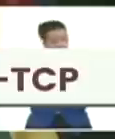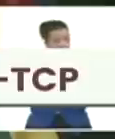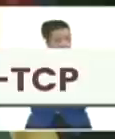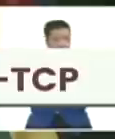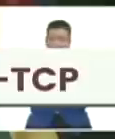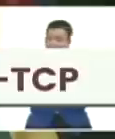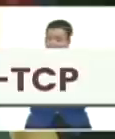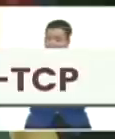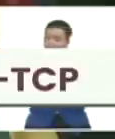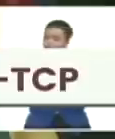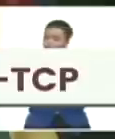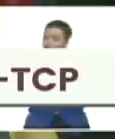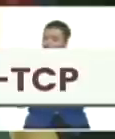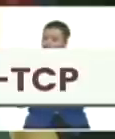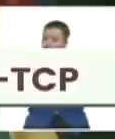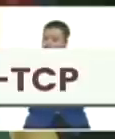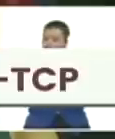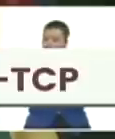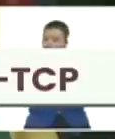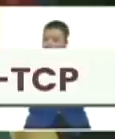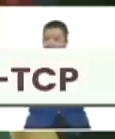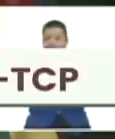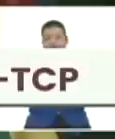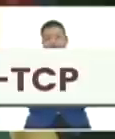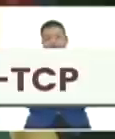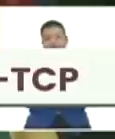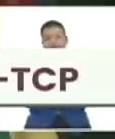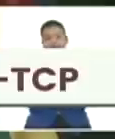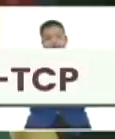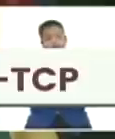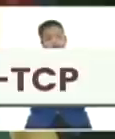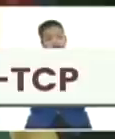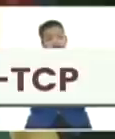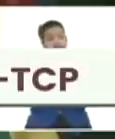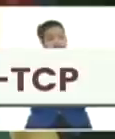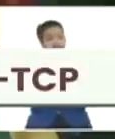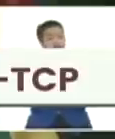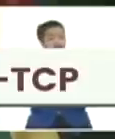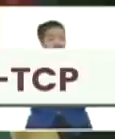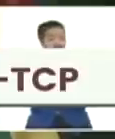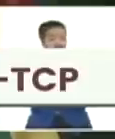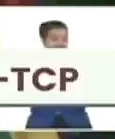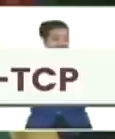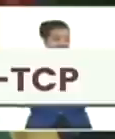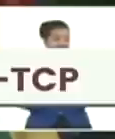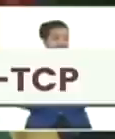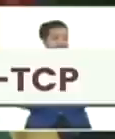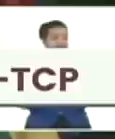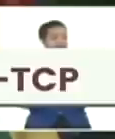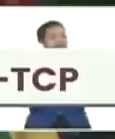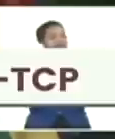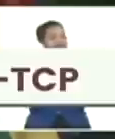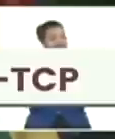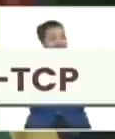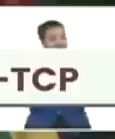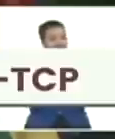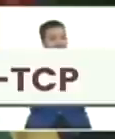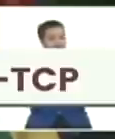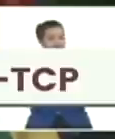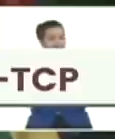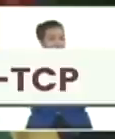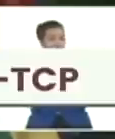enviarles nuestro mensaje del pueblo en revolución a los pueblos latinoamericanos y caribeños que somos parte del ALBA